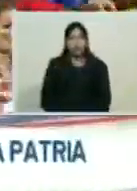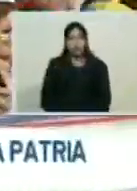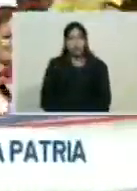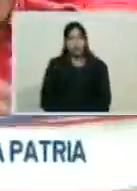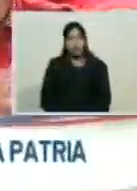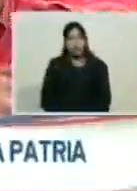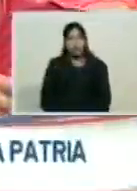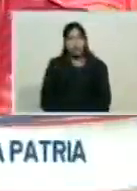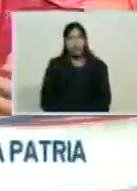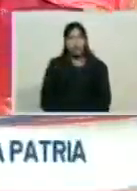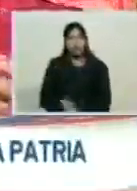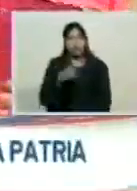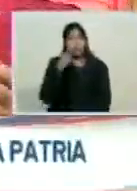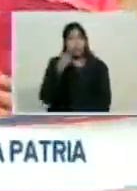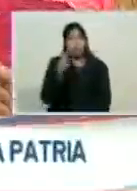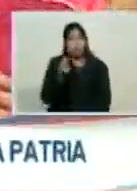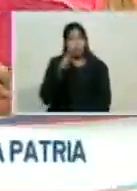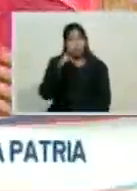2019-2025. Óigase bien.